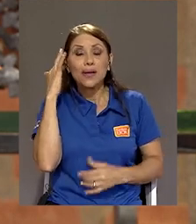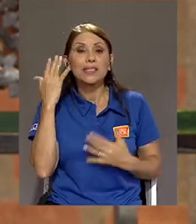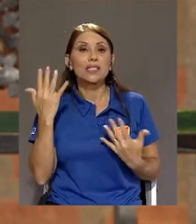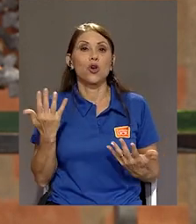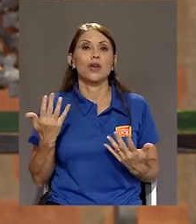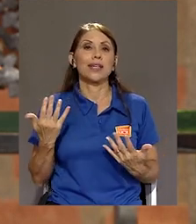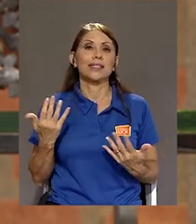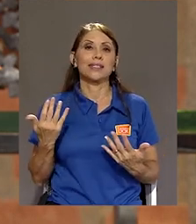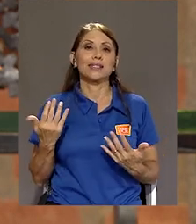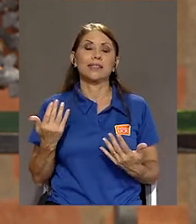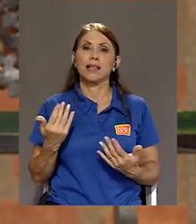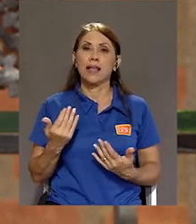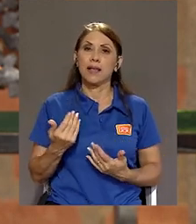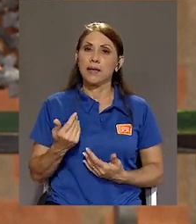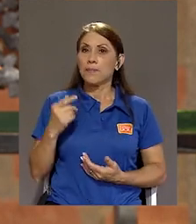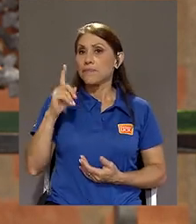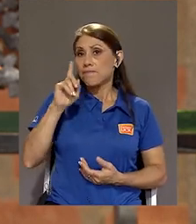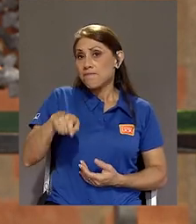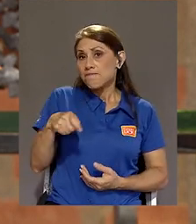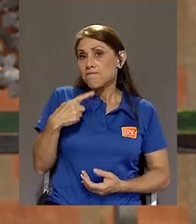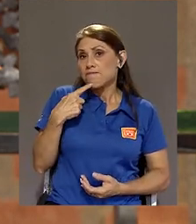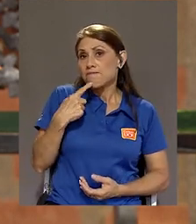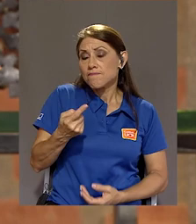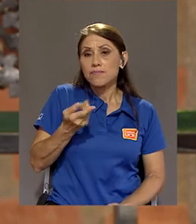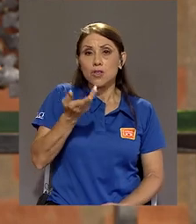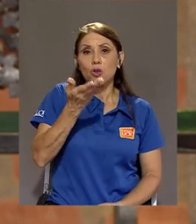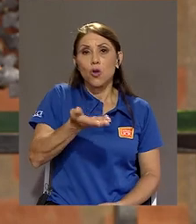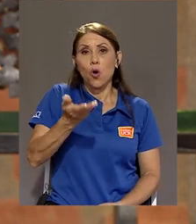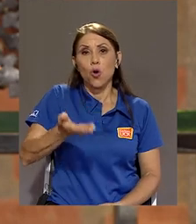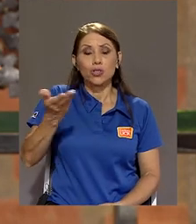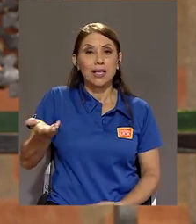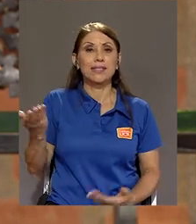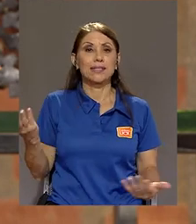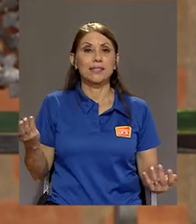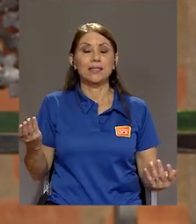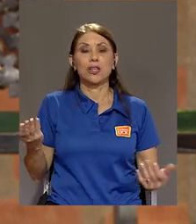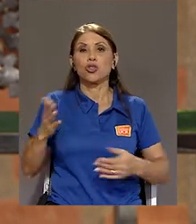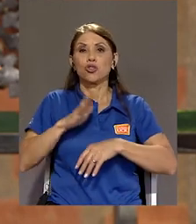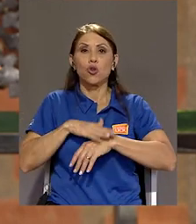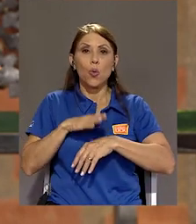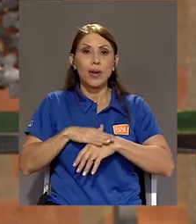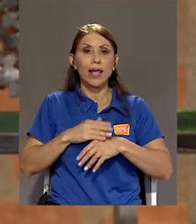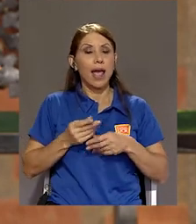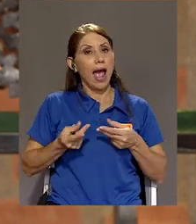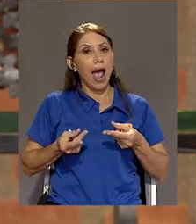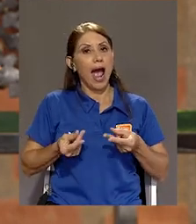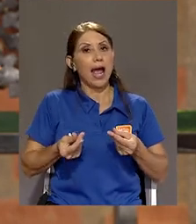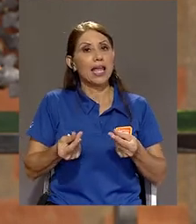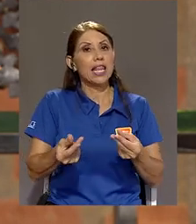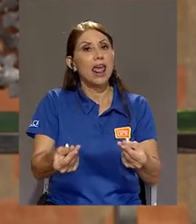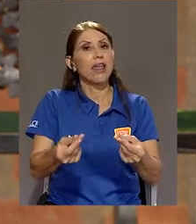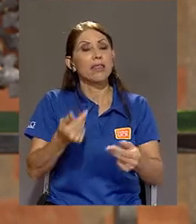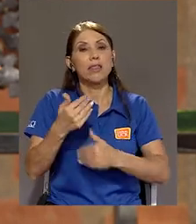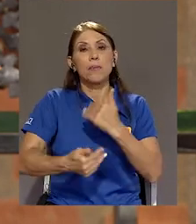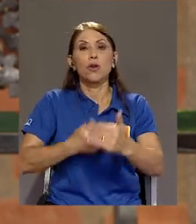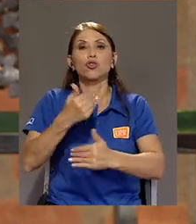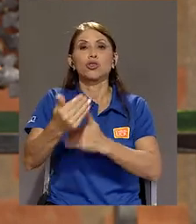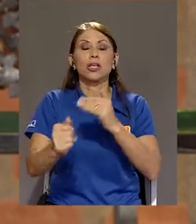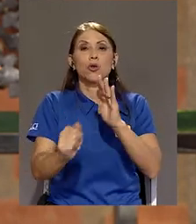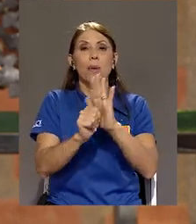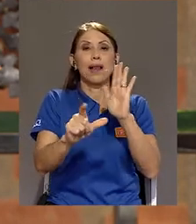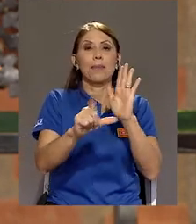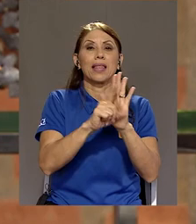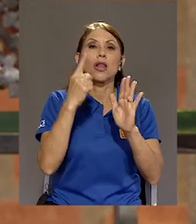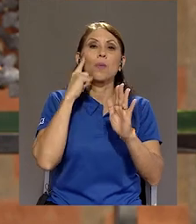preocupaciones, obviamente, señalar aquellas cosas que son de agilidad del proceso parlamentario para